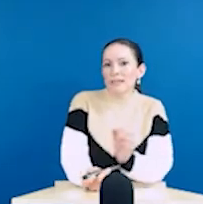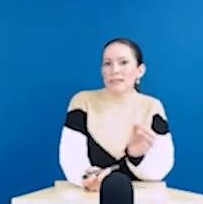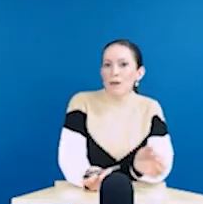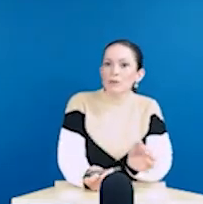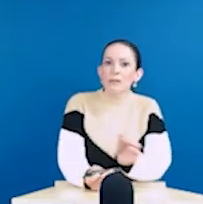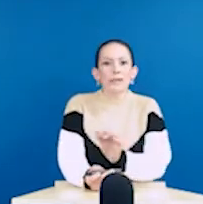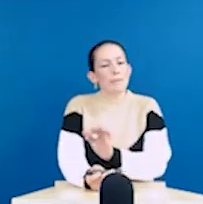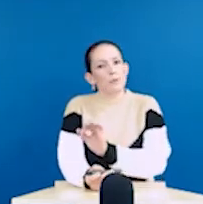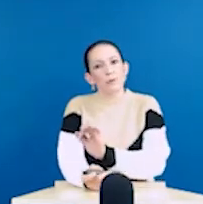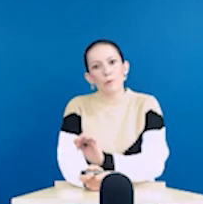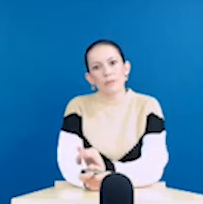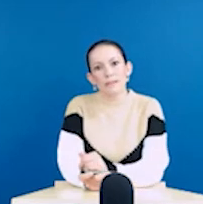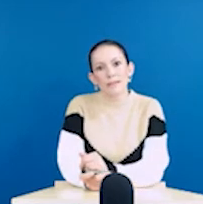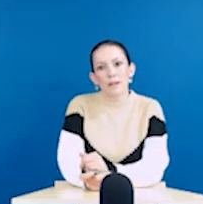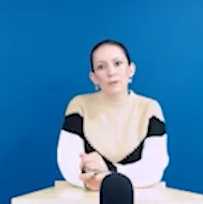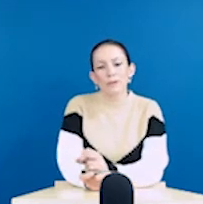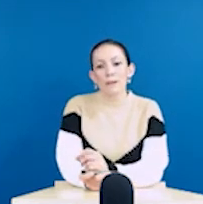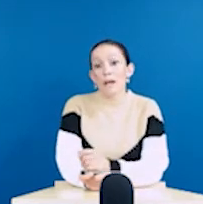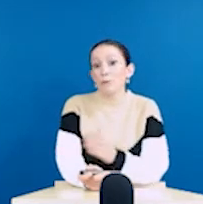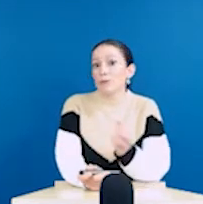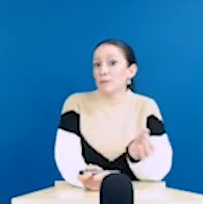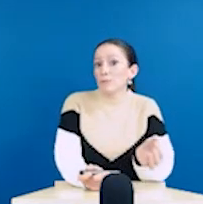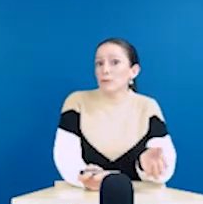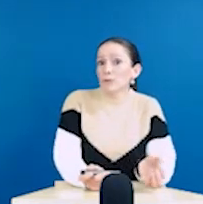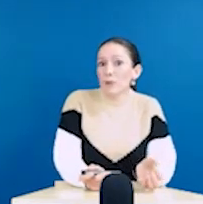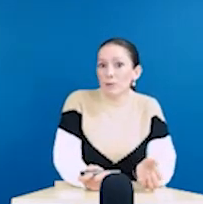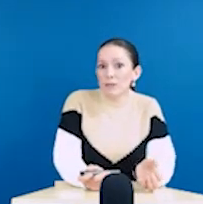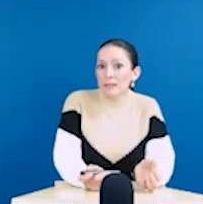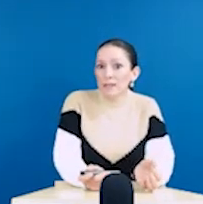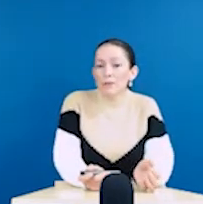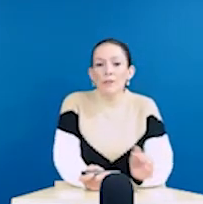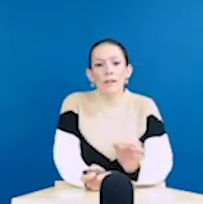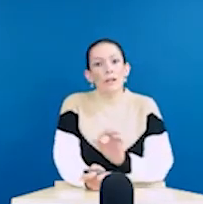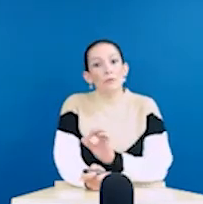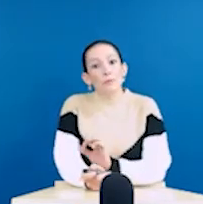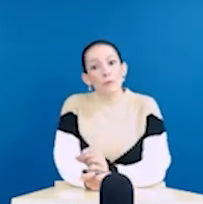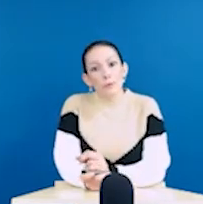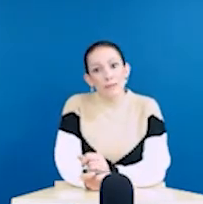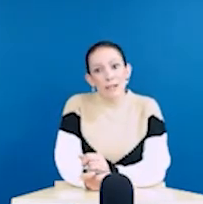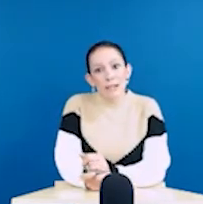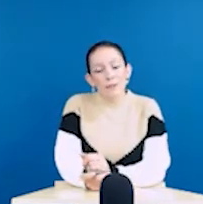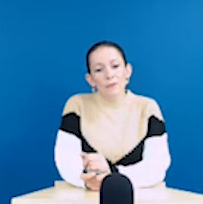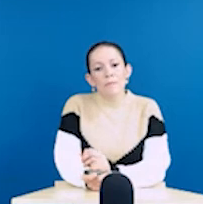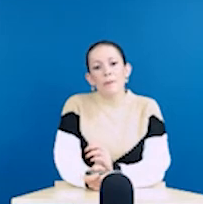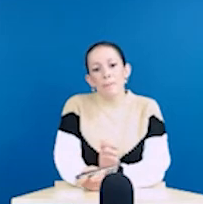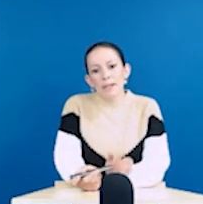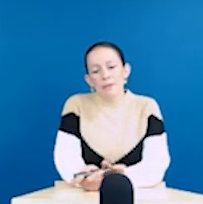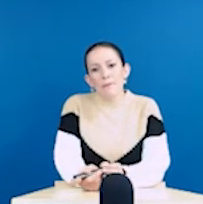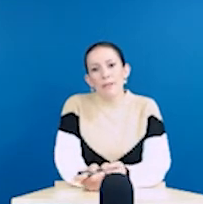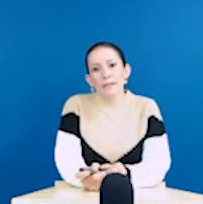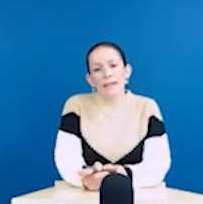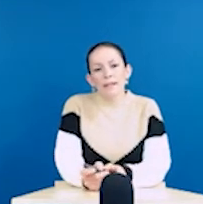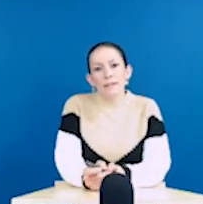somos aceptados, de pronto no somos aceptados, algunos tenemos un tono de voz distinto, algunos son mucho más cálidos,